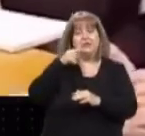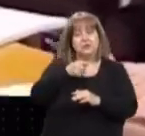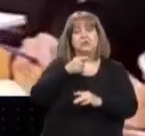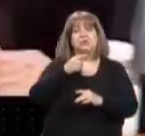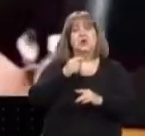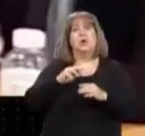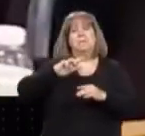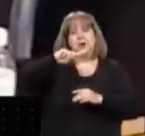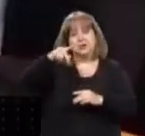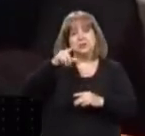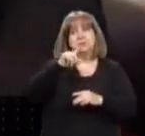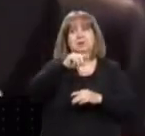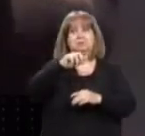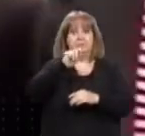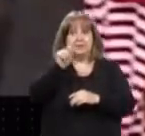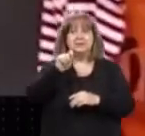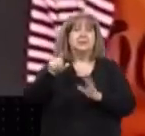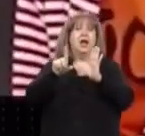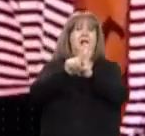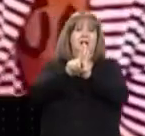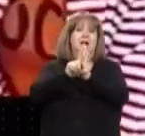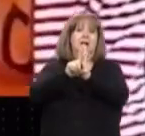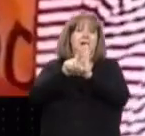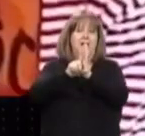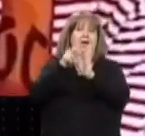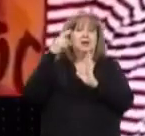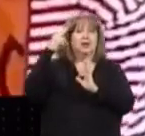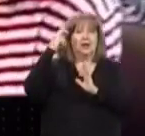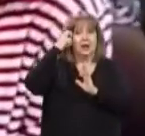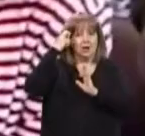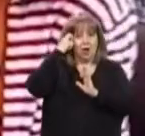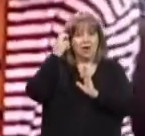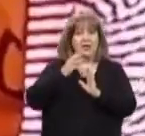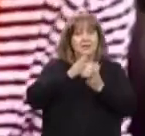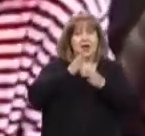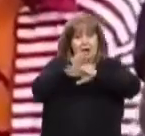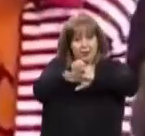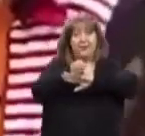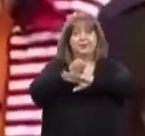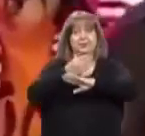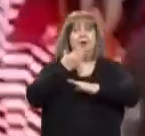¿no? Que es nada más ni nada menos para preservar y cuidar a los niños y niñas.